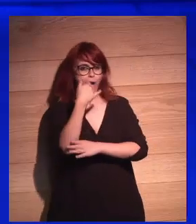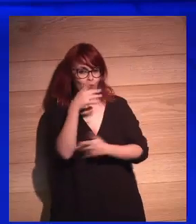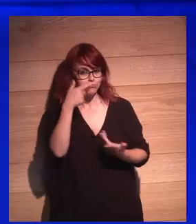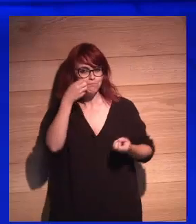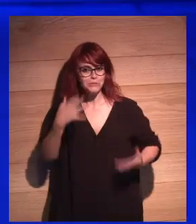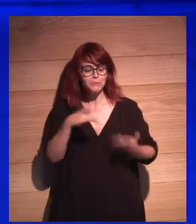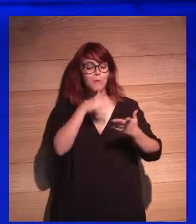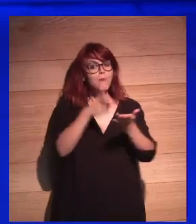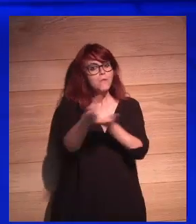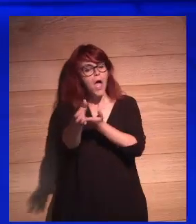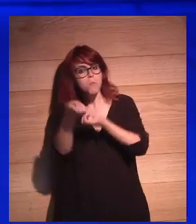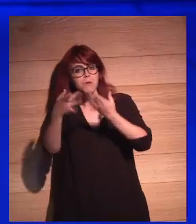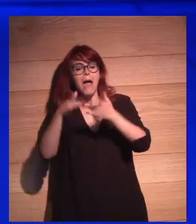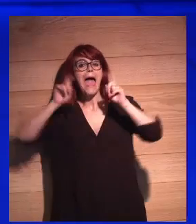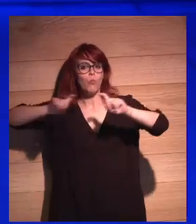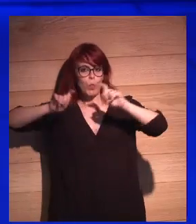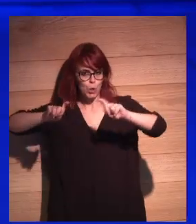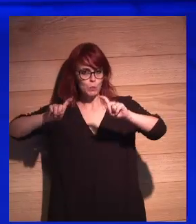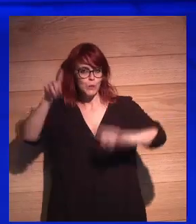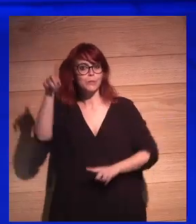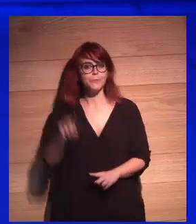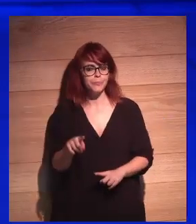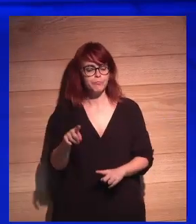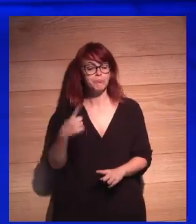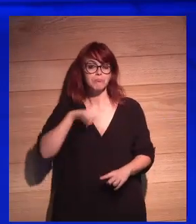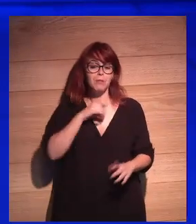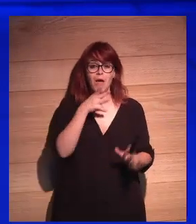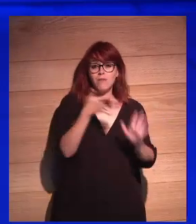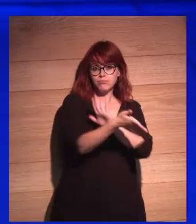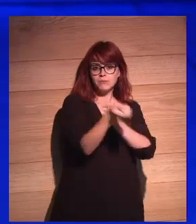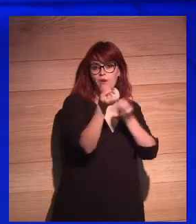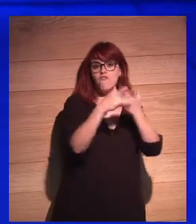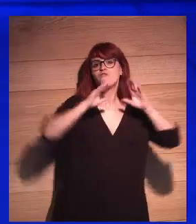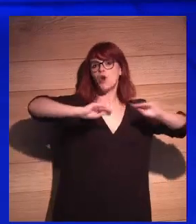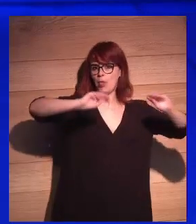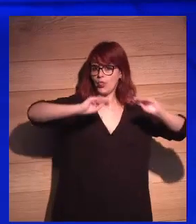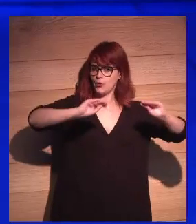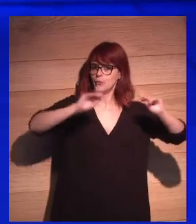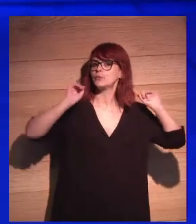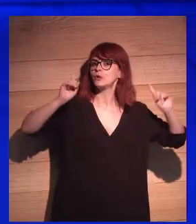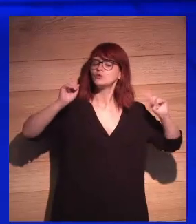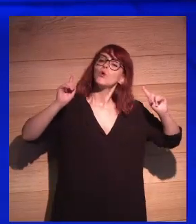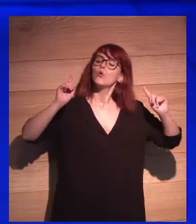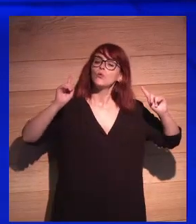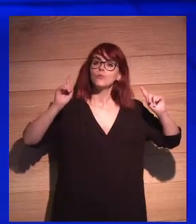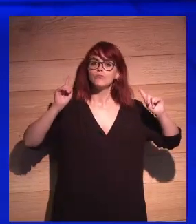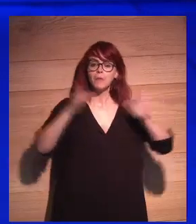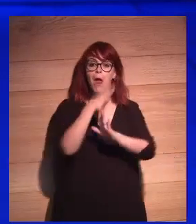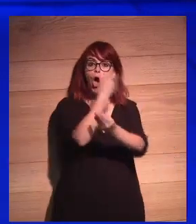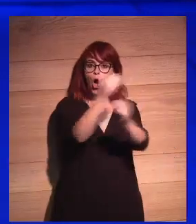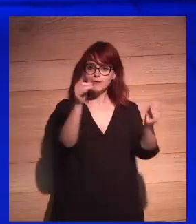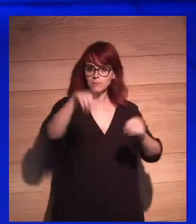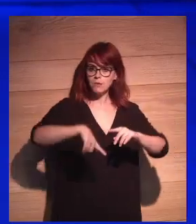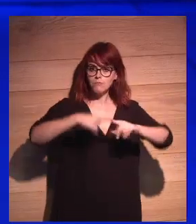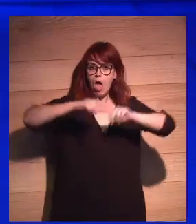es una rama más importante que la educación, pero también la que te he comentado antes, la formación, no solo ya también a los jóvenes, sino también